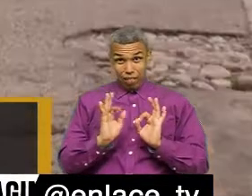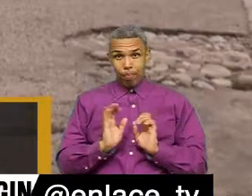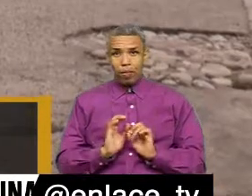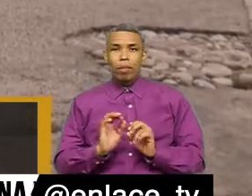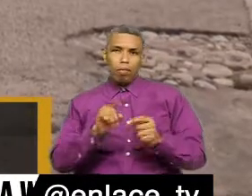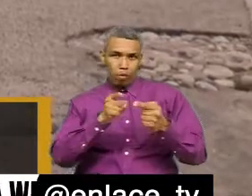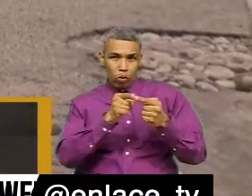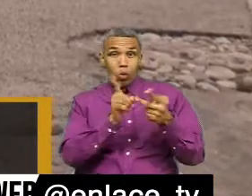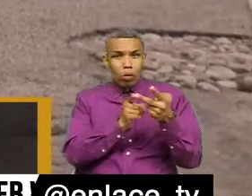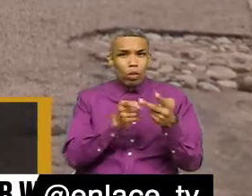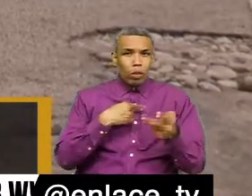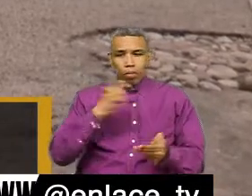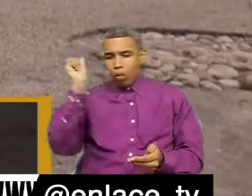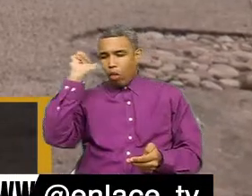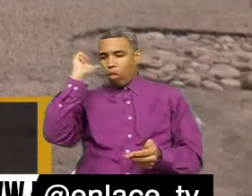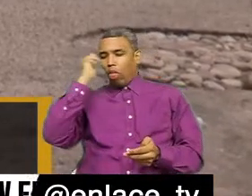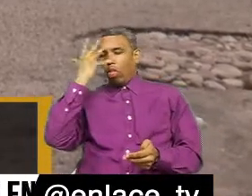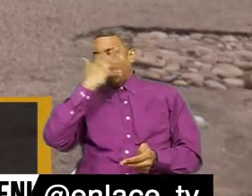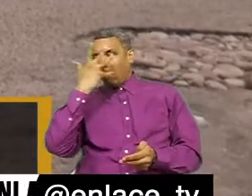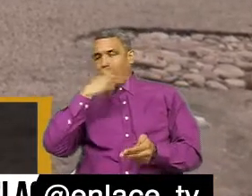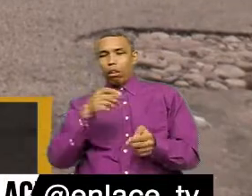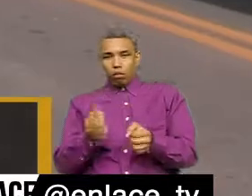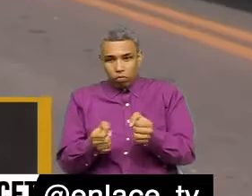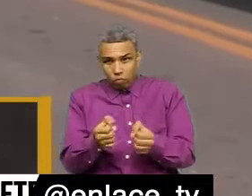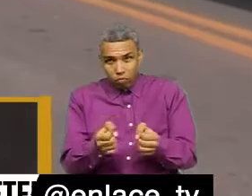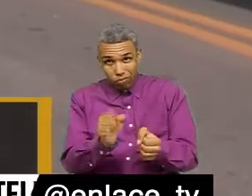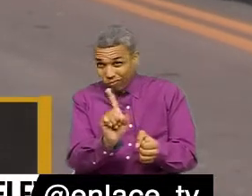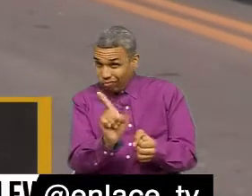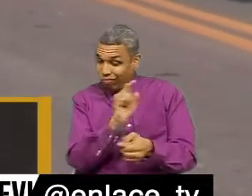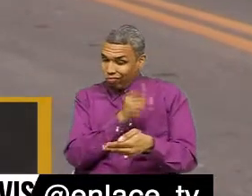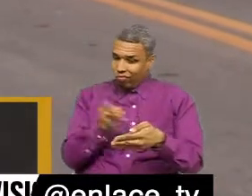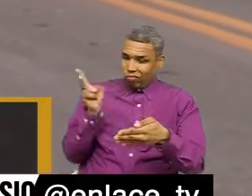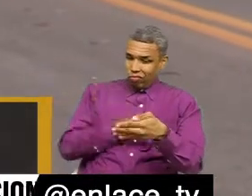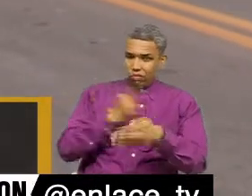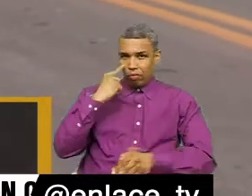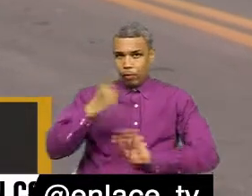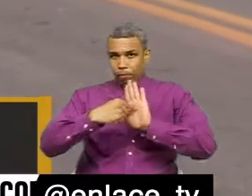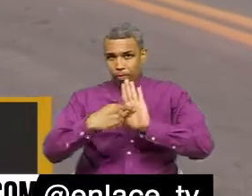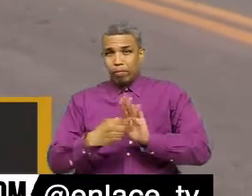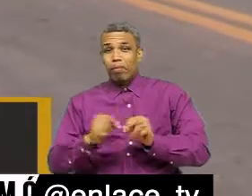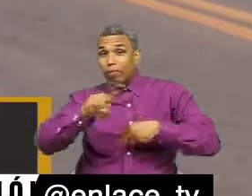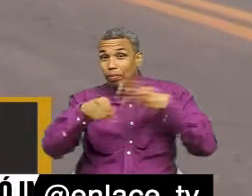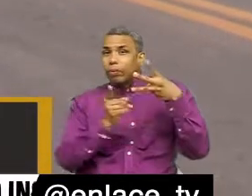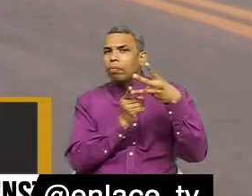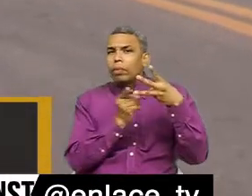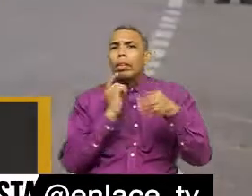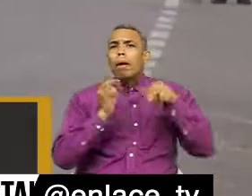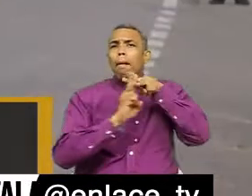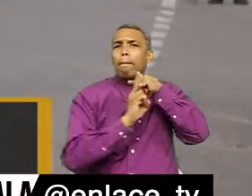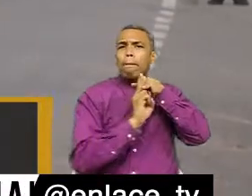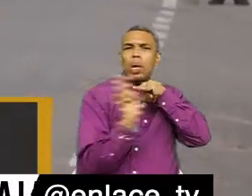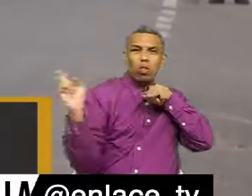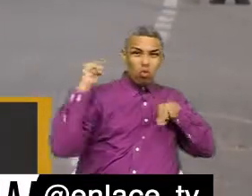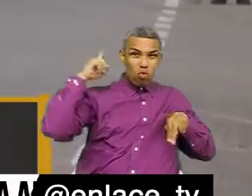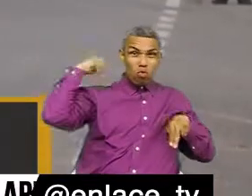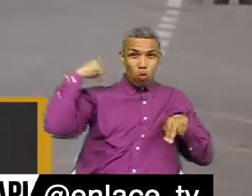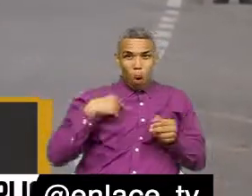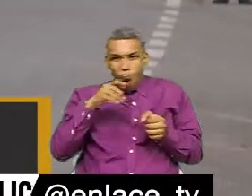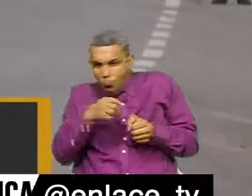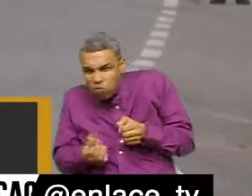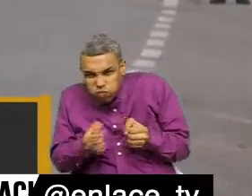conduciendo. Algunas de las recomendaciones de estas autoridades tienen que ver con el control de los límites de velocidad, el respeto a las normas de tránsito y el descanso en viajes